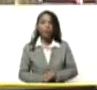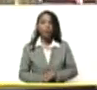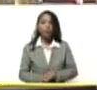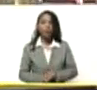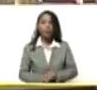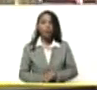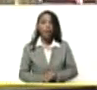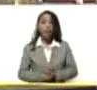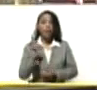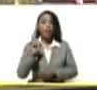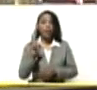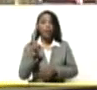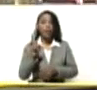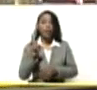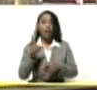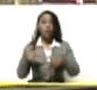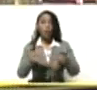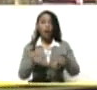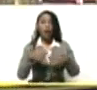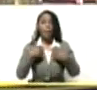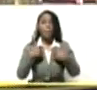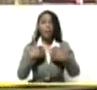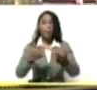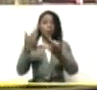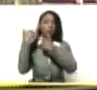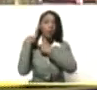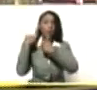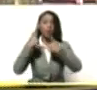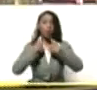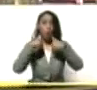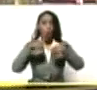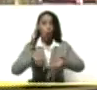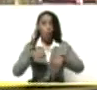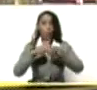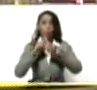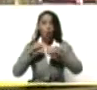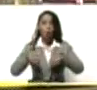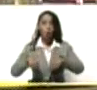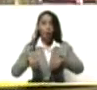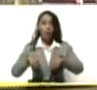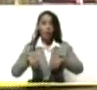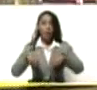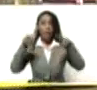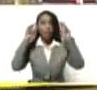Desde el puesto que me toca, hoy por hoy, producto de la vida.